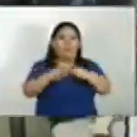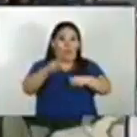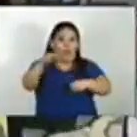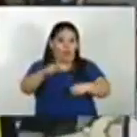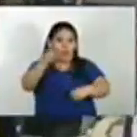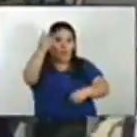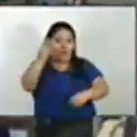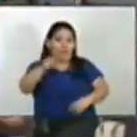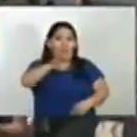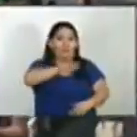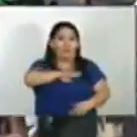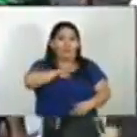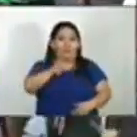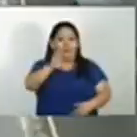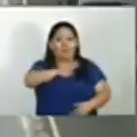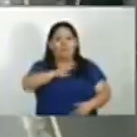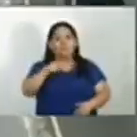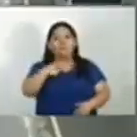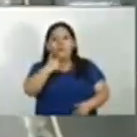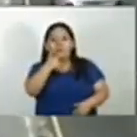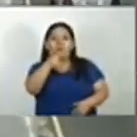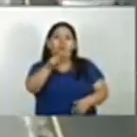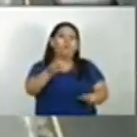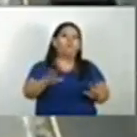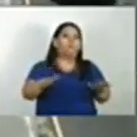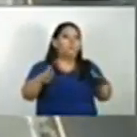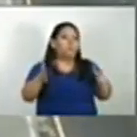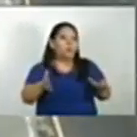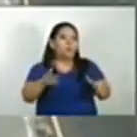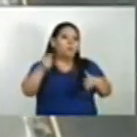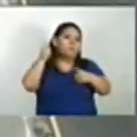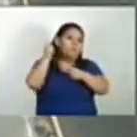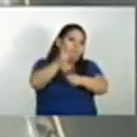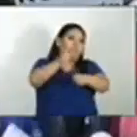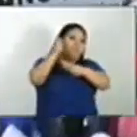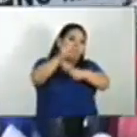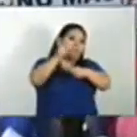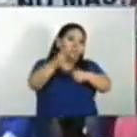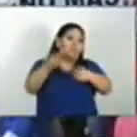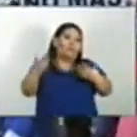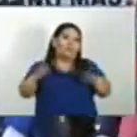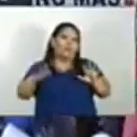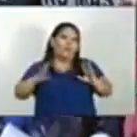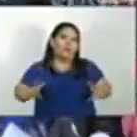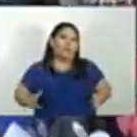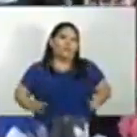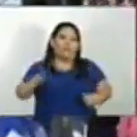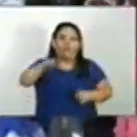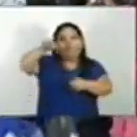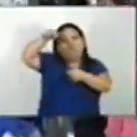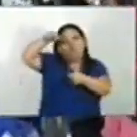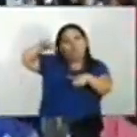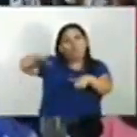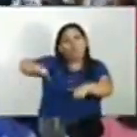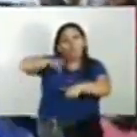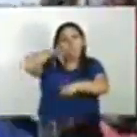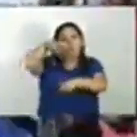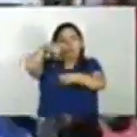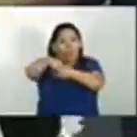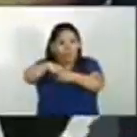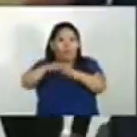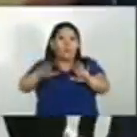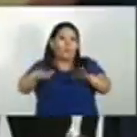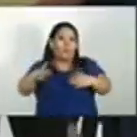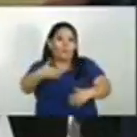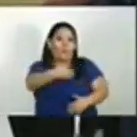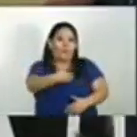de la Independencia para poder pronunciarse en contra de algunas medidas implementadas por el gobierno, incluyendo que el presidente